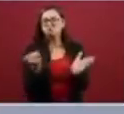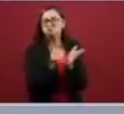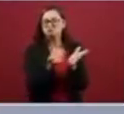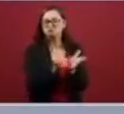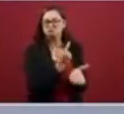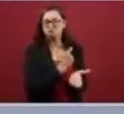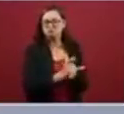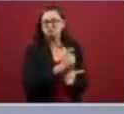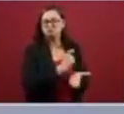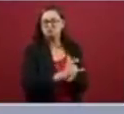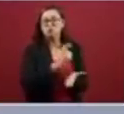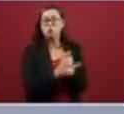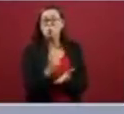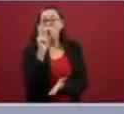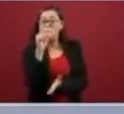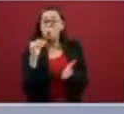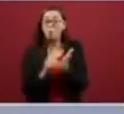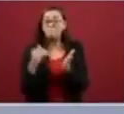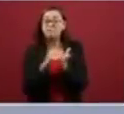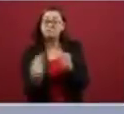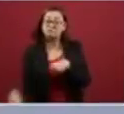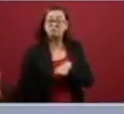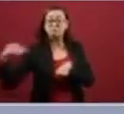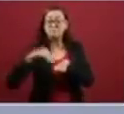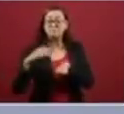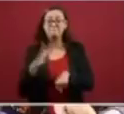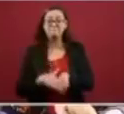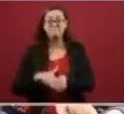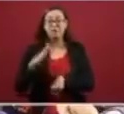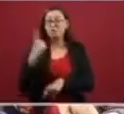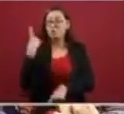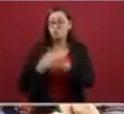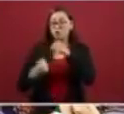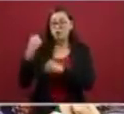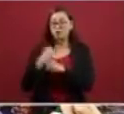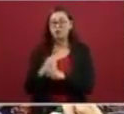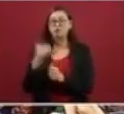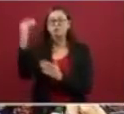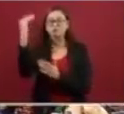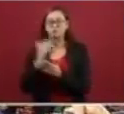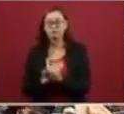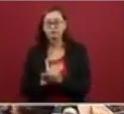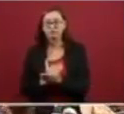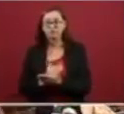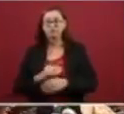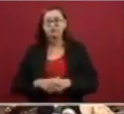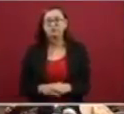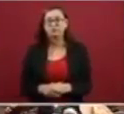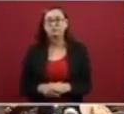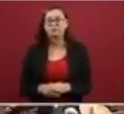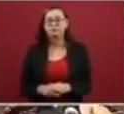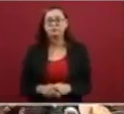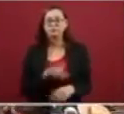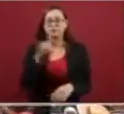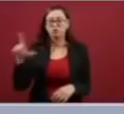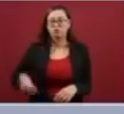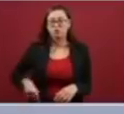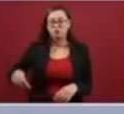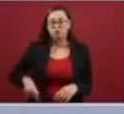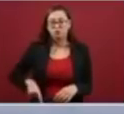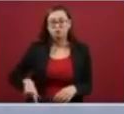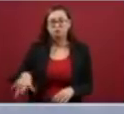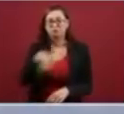las realizadas el año pasado. Los ingresos generales del gobierno